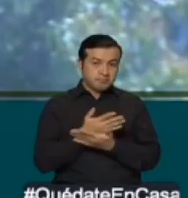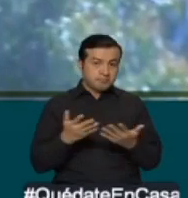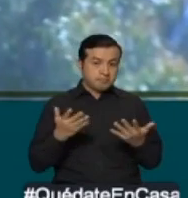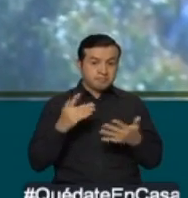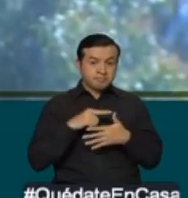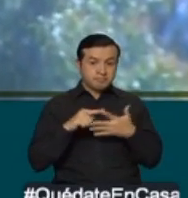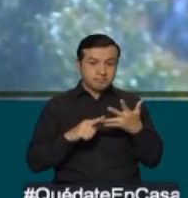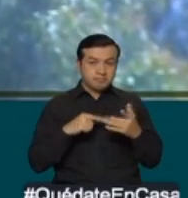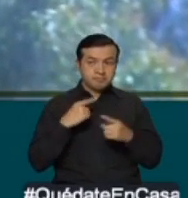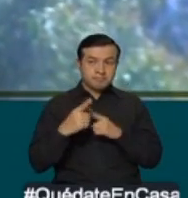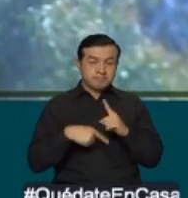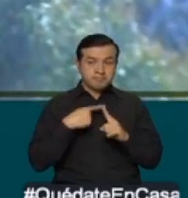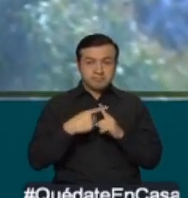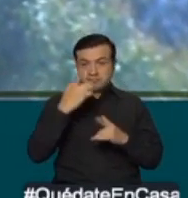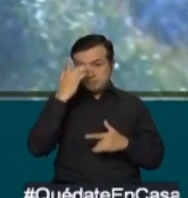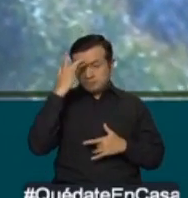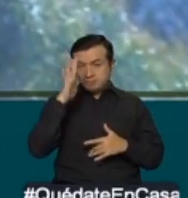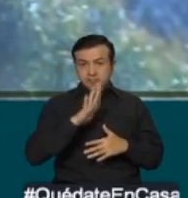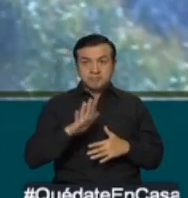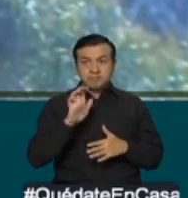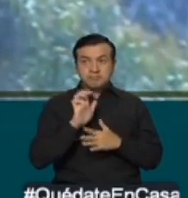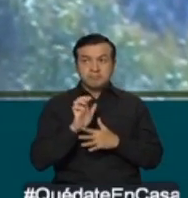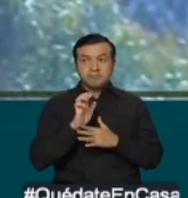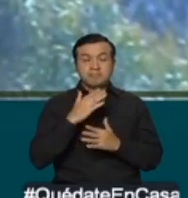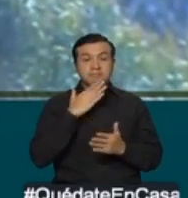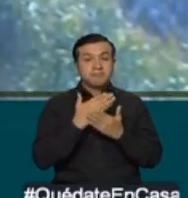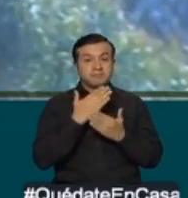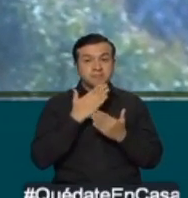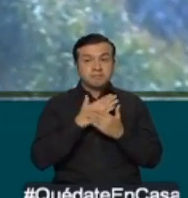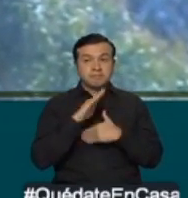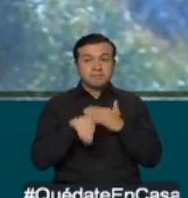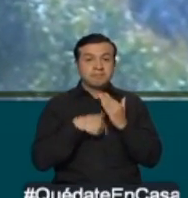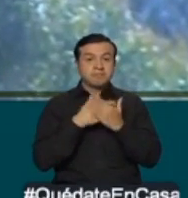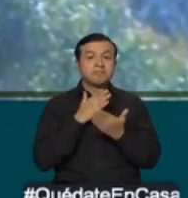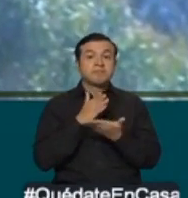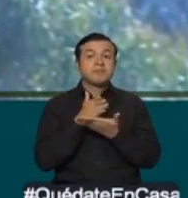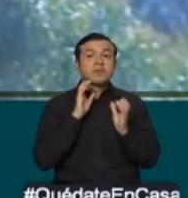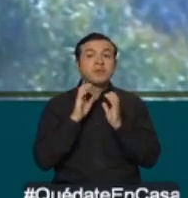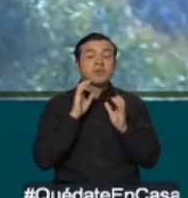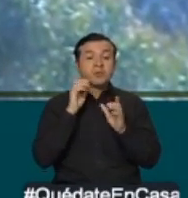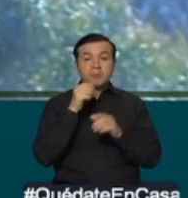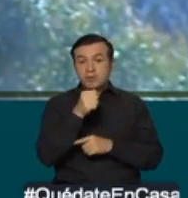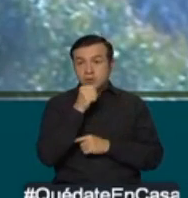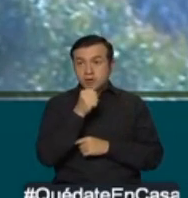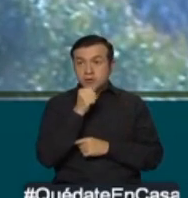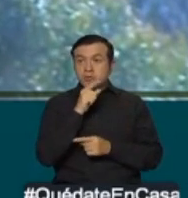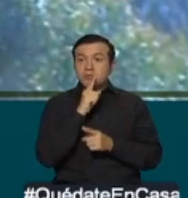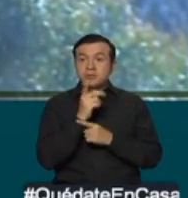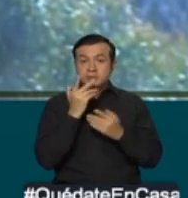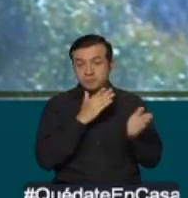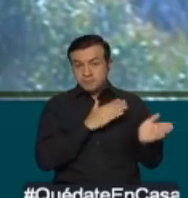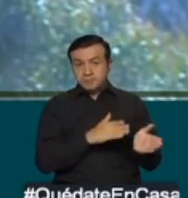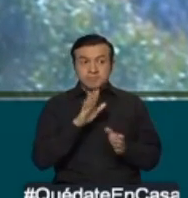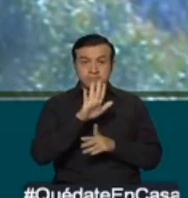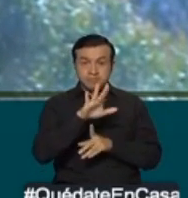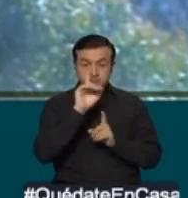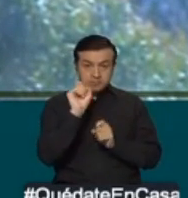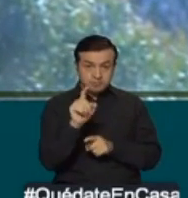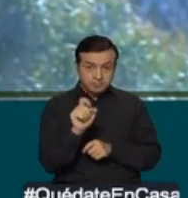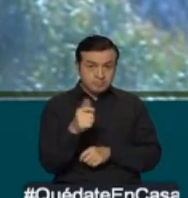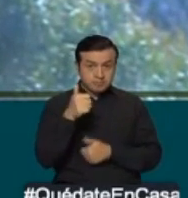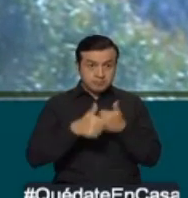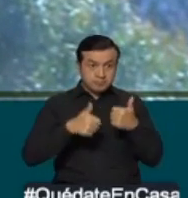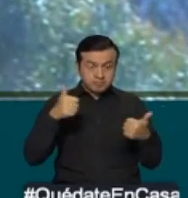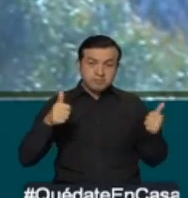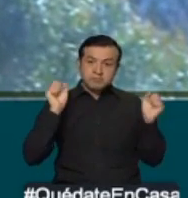enfrentar el avance del coronavirus en el país gracias también a todos los medios de comunicación y a los periodistas que han enviado sus inquietudes para que las